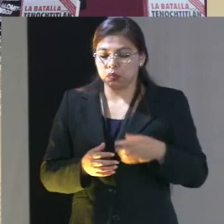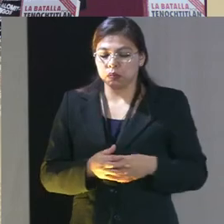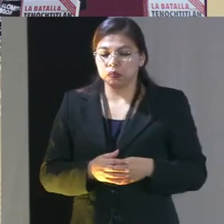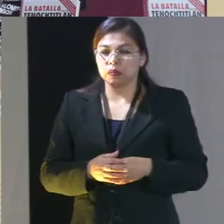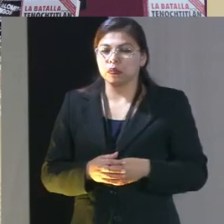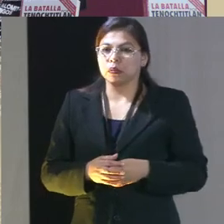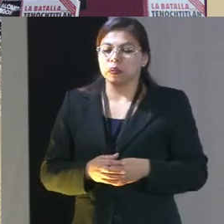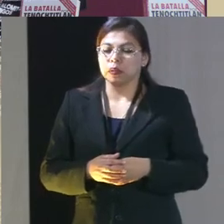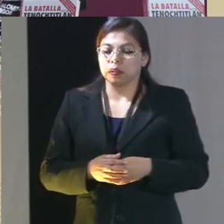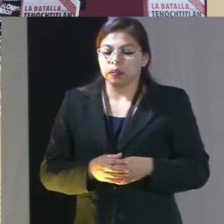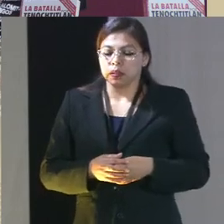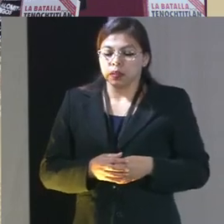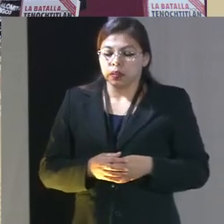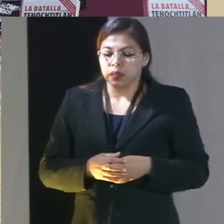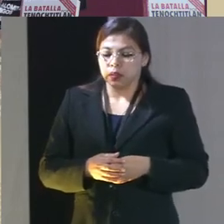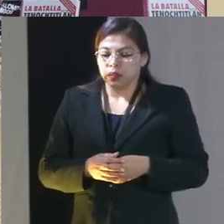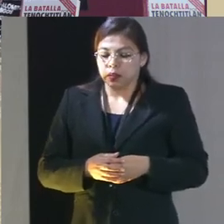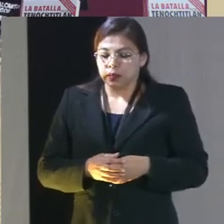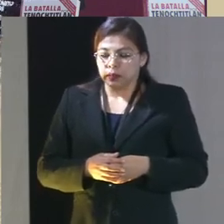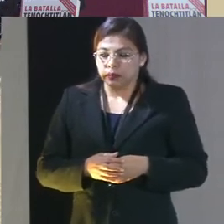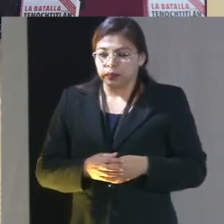del puñado de españoles de Cortés,